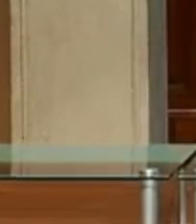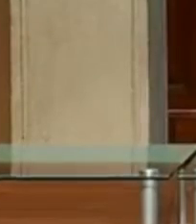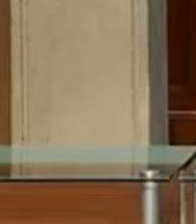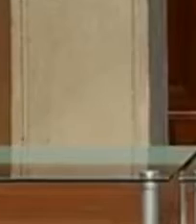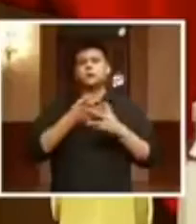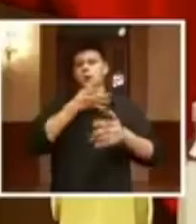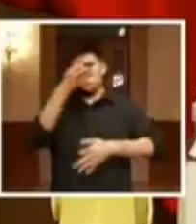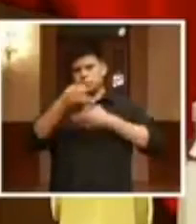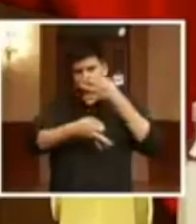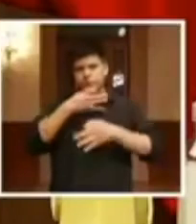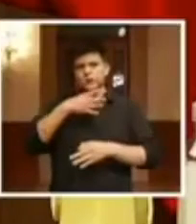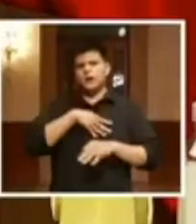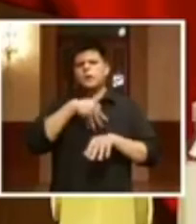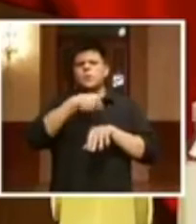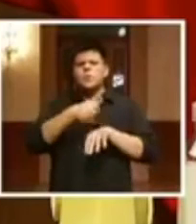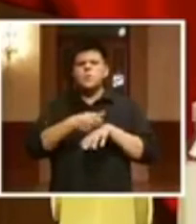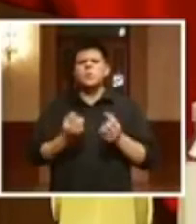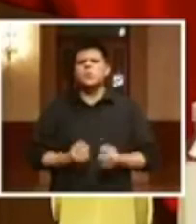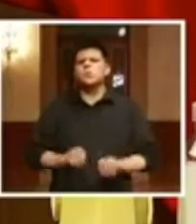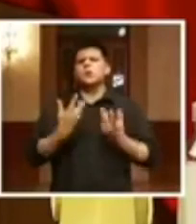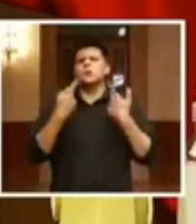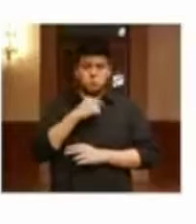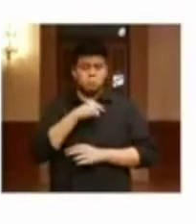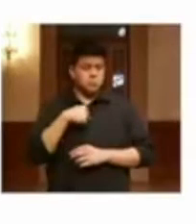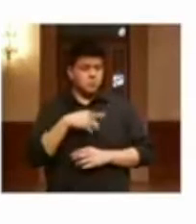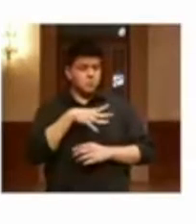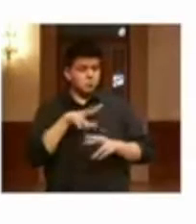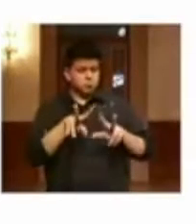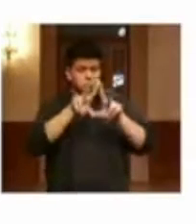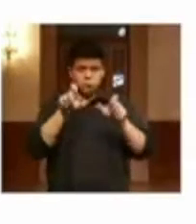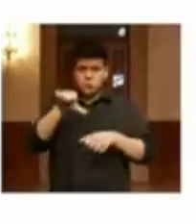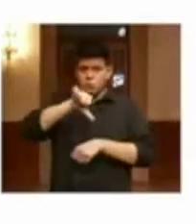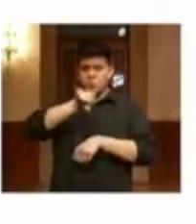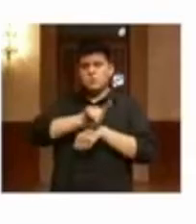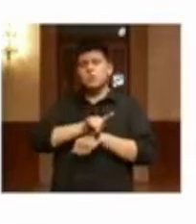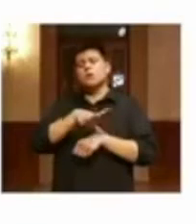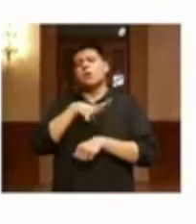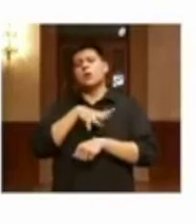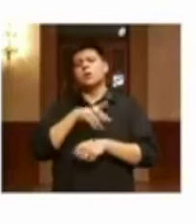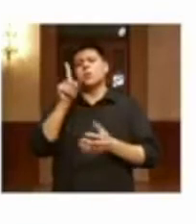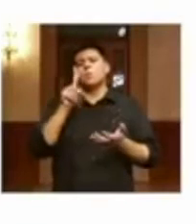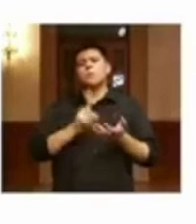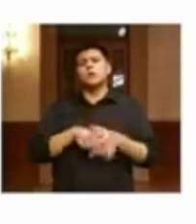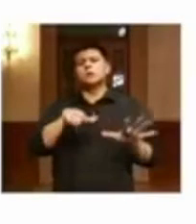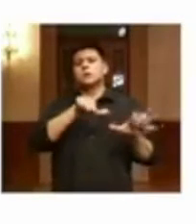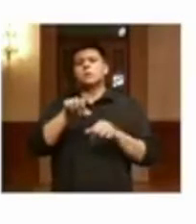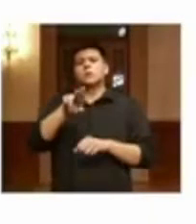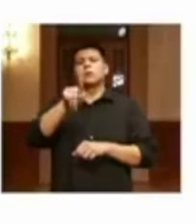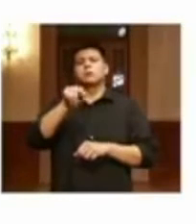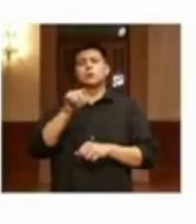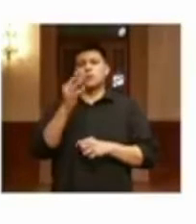maría becerra kino subdirectora del hospital metropolitano el día de hoy tenemos mil 679